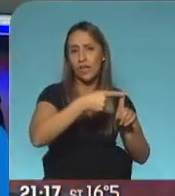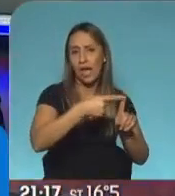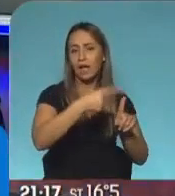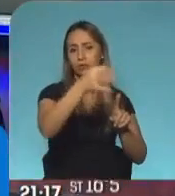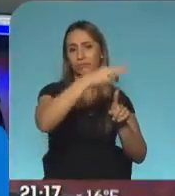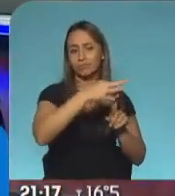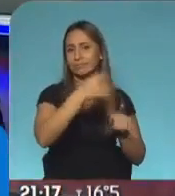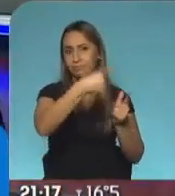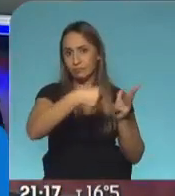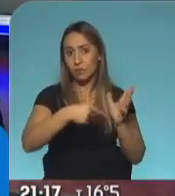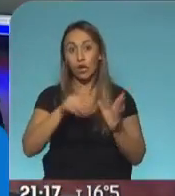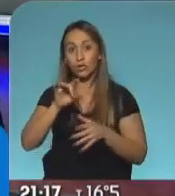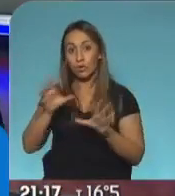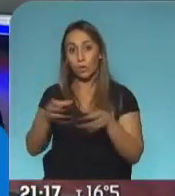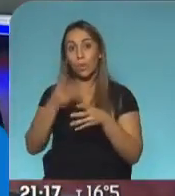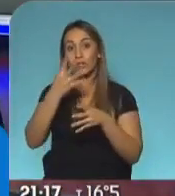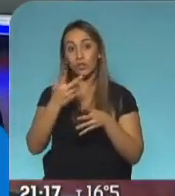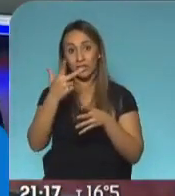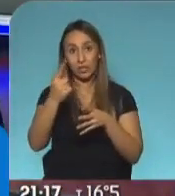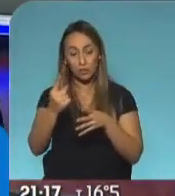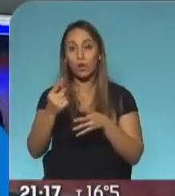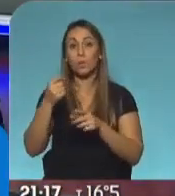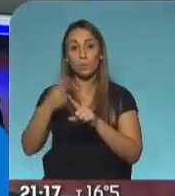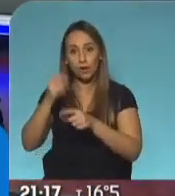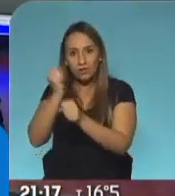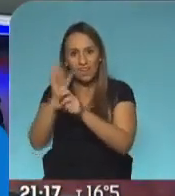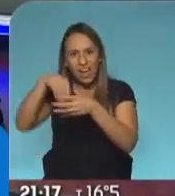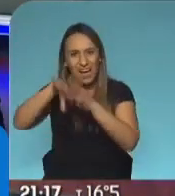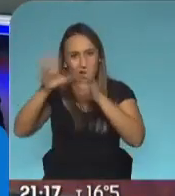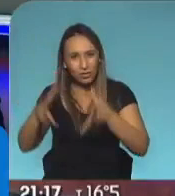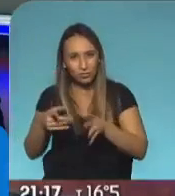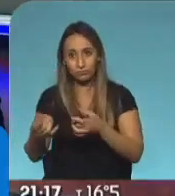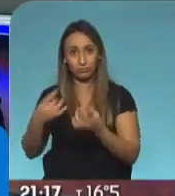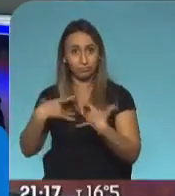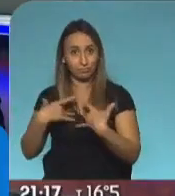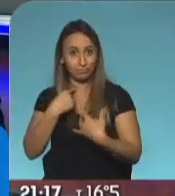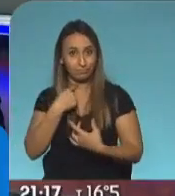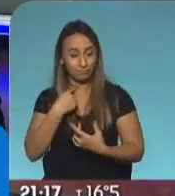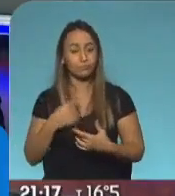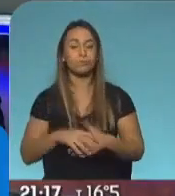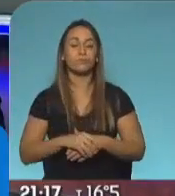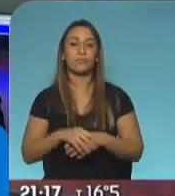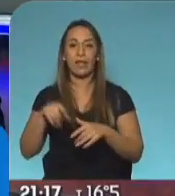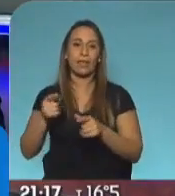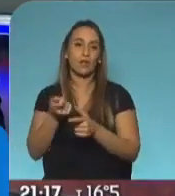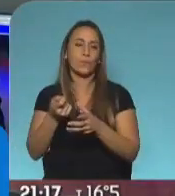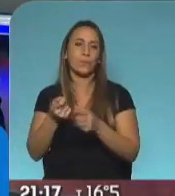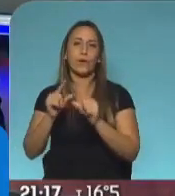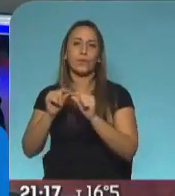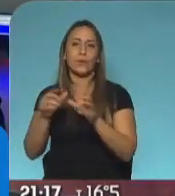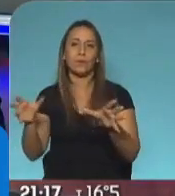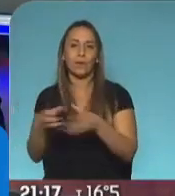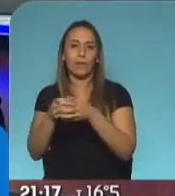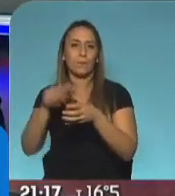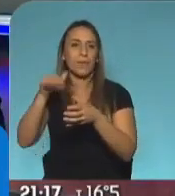tuvieron un contacto con ella y eso nos lleva el número a más o menos un 5 por ciento de los infectados que corresponde a uno de los menores números que hay por ahora